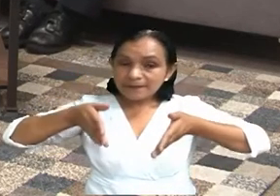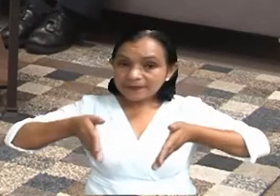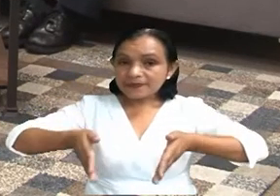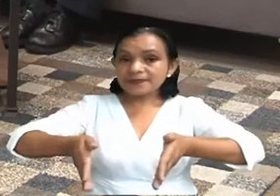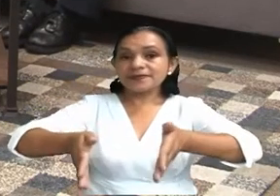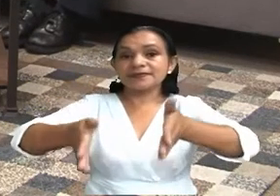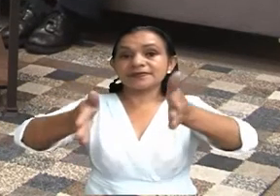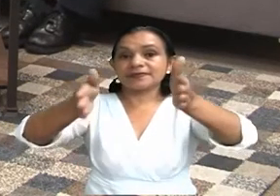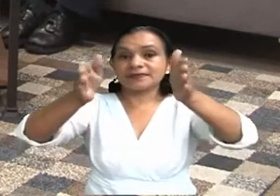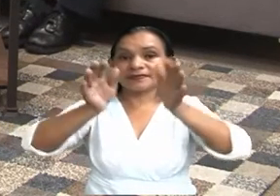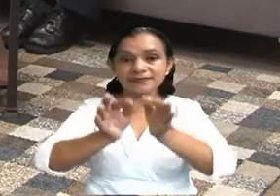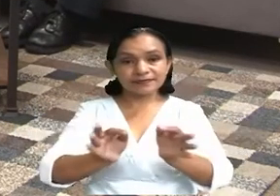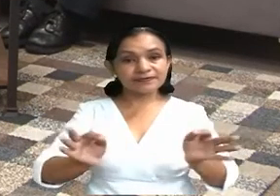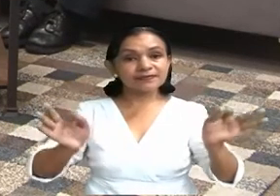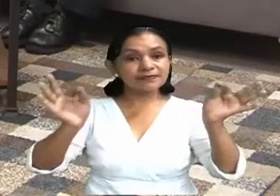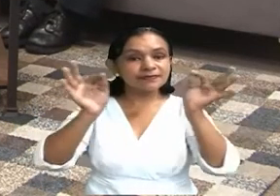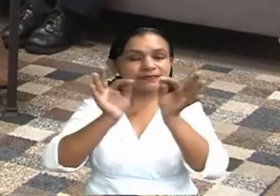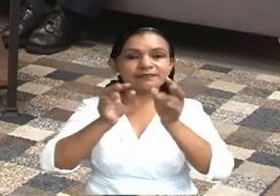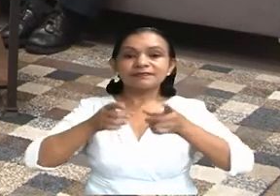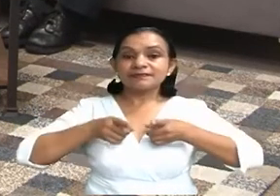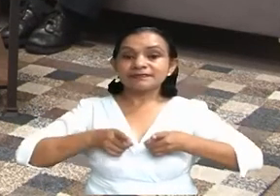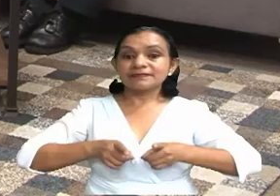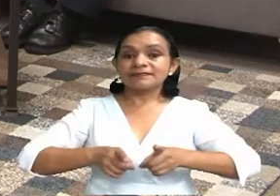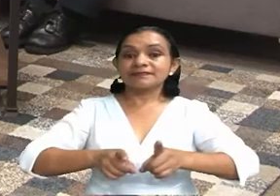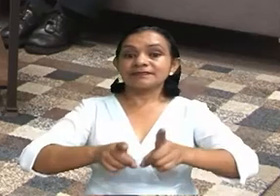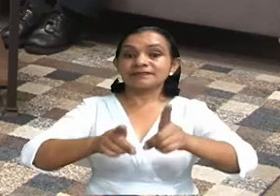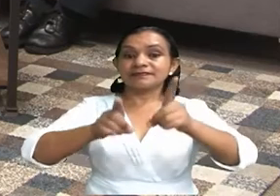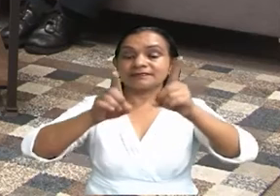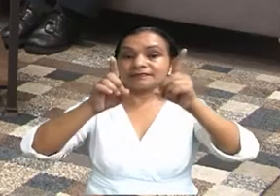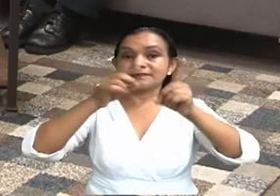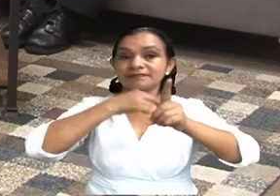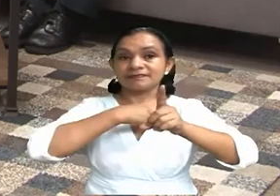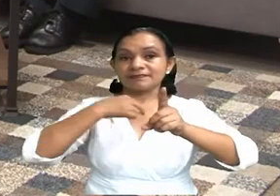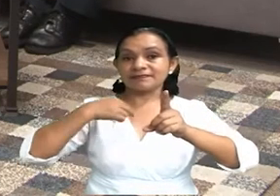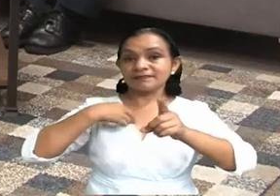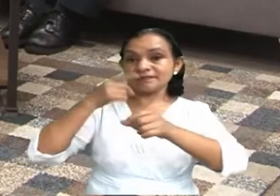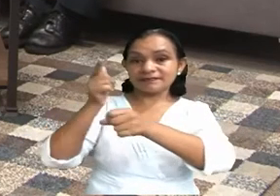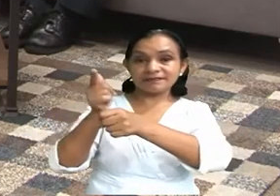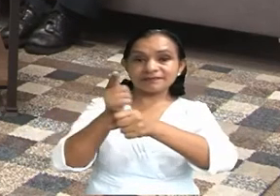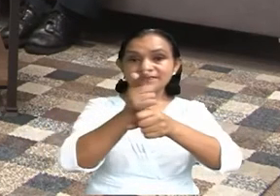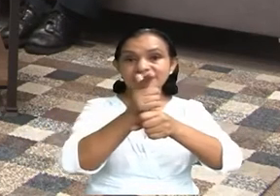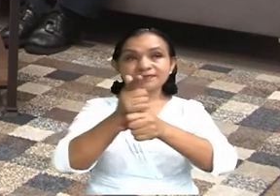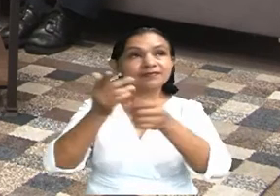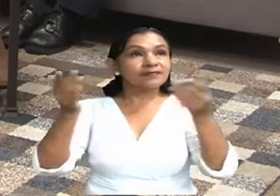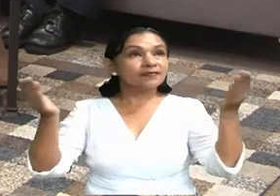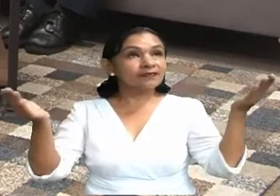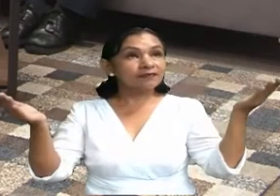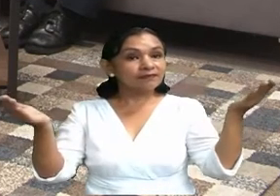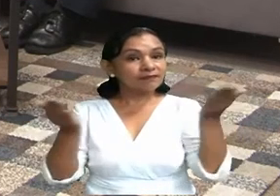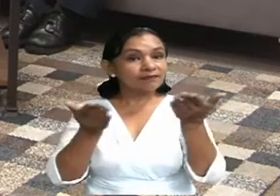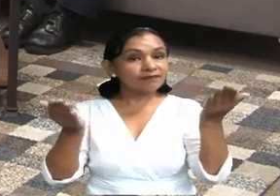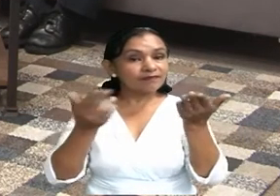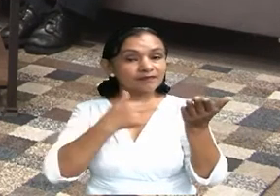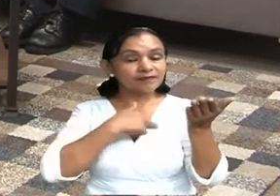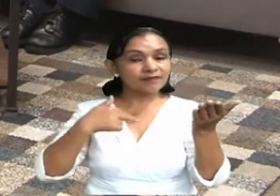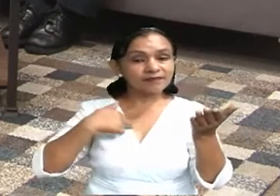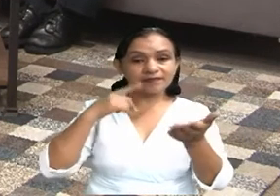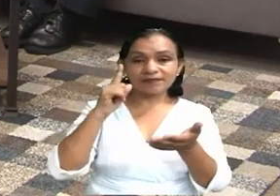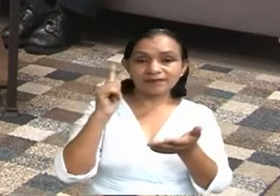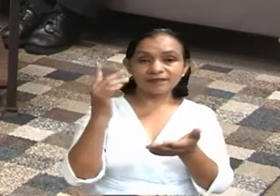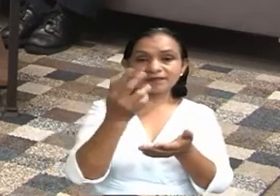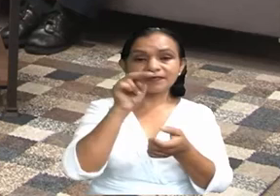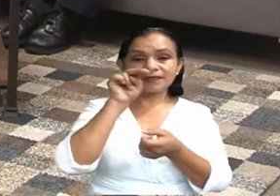Y es digna, pues, de hacer un reportaje de cómo aquí se aplicaron todas las normativas